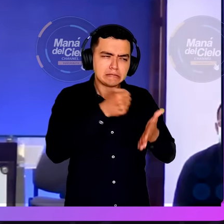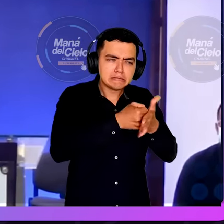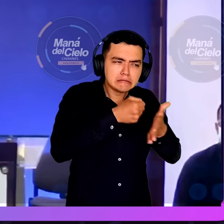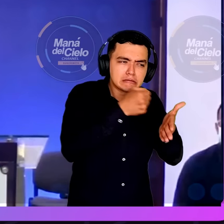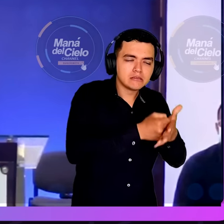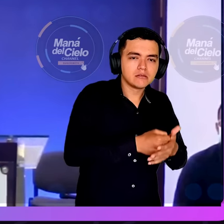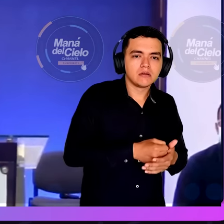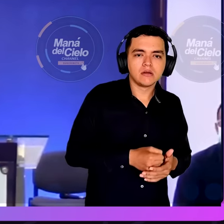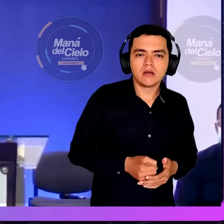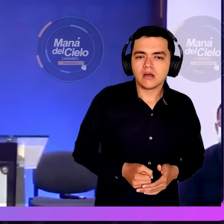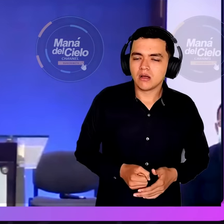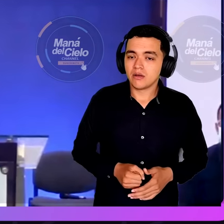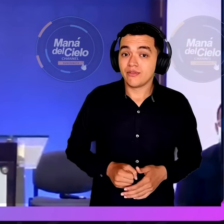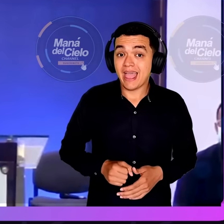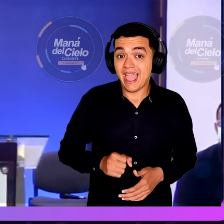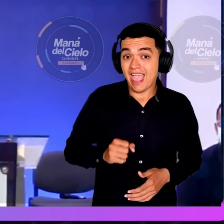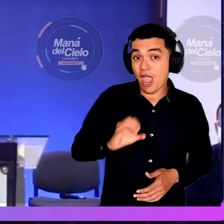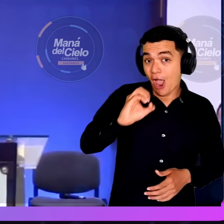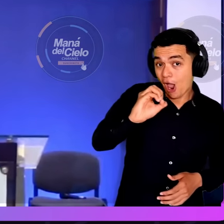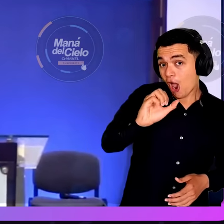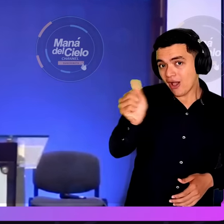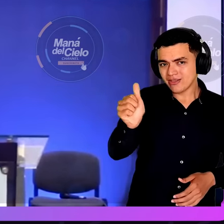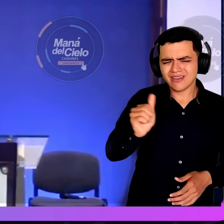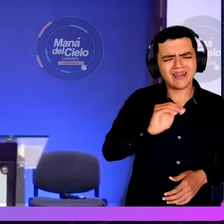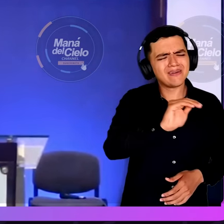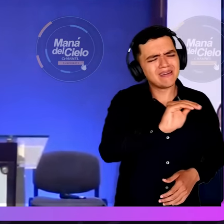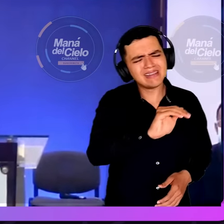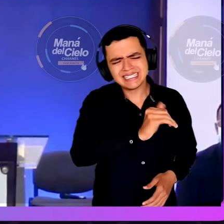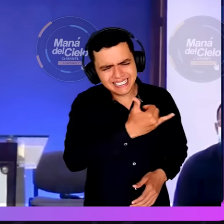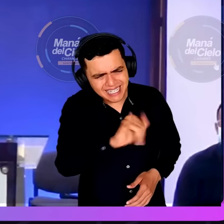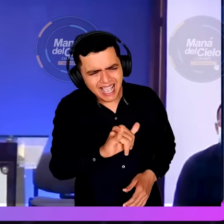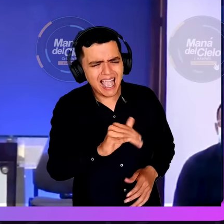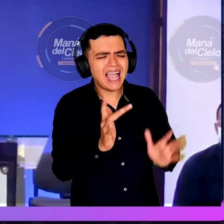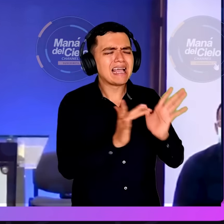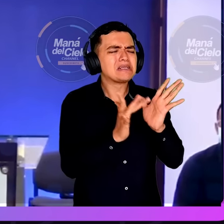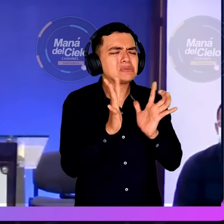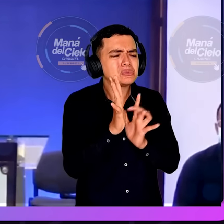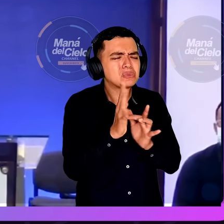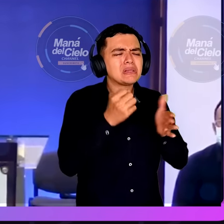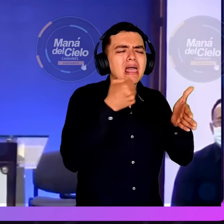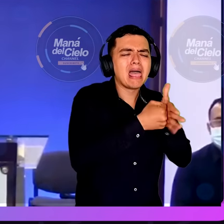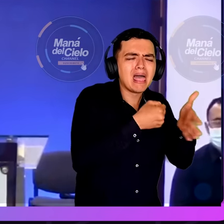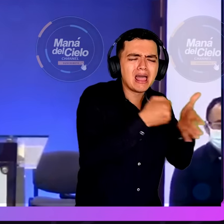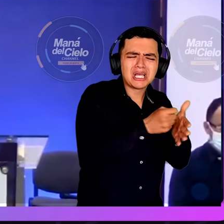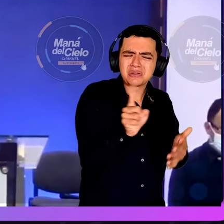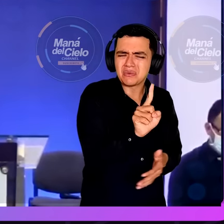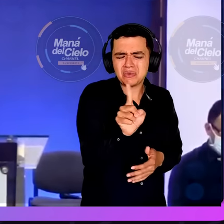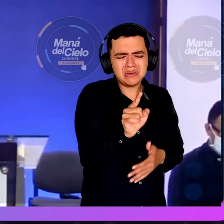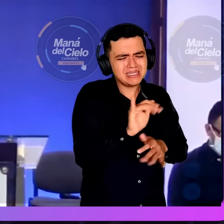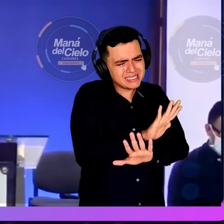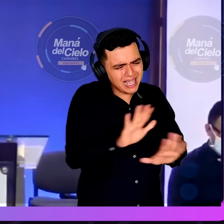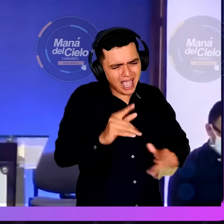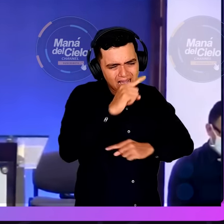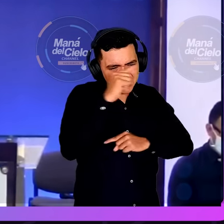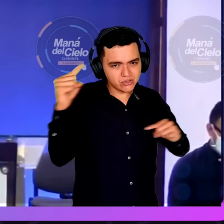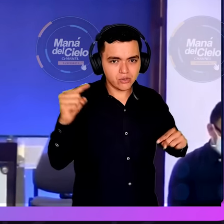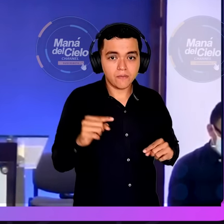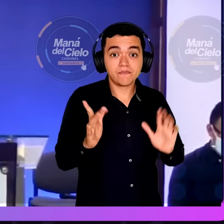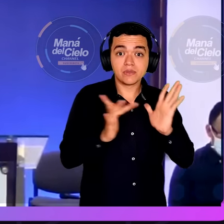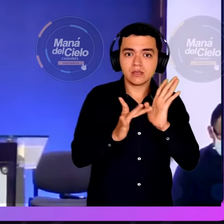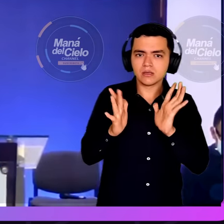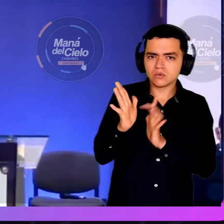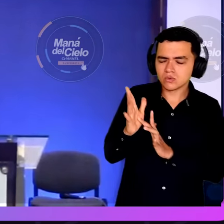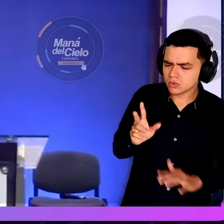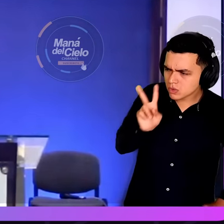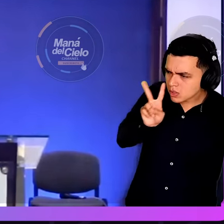y Jairo ahí pegado. Ya no molestes al maestro. Tu hija se murió. Pero el Señor le vio tanta la perseverancia que no se movía